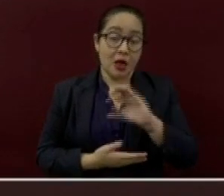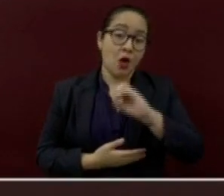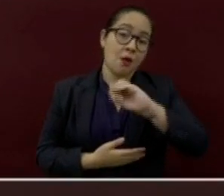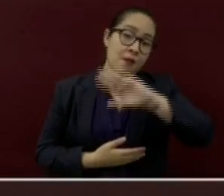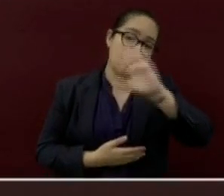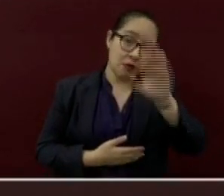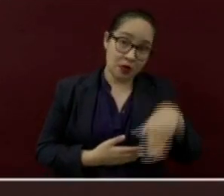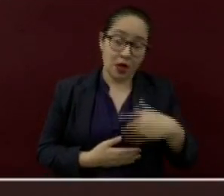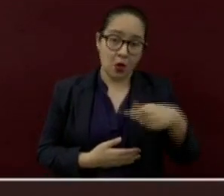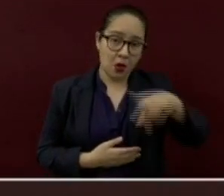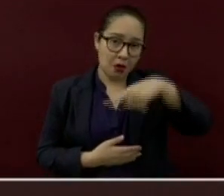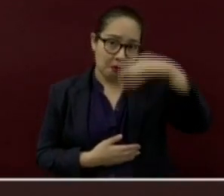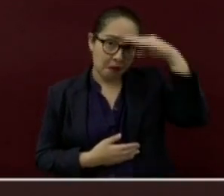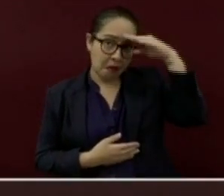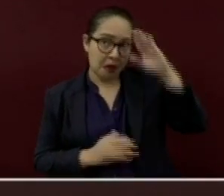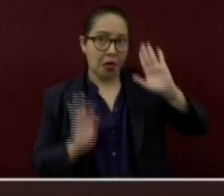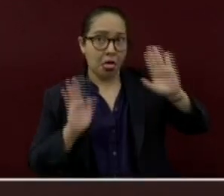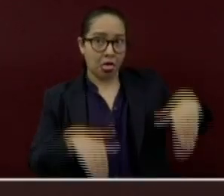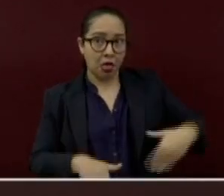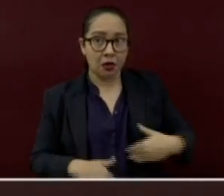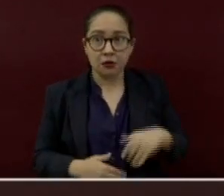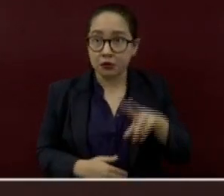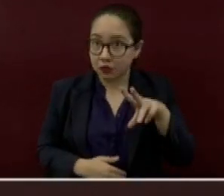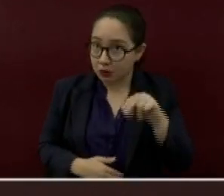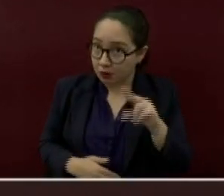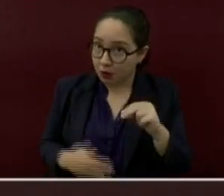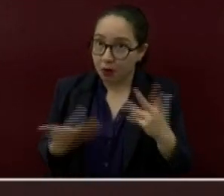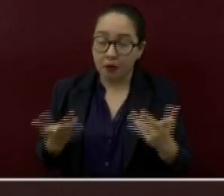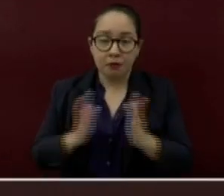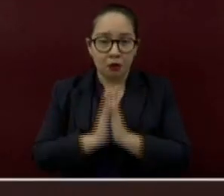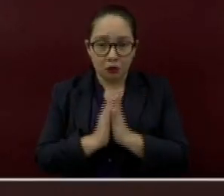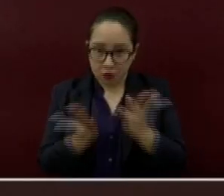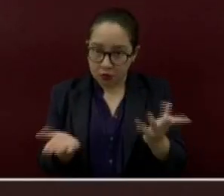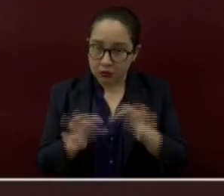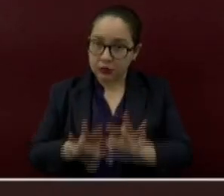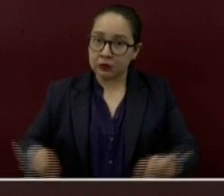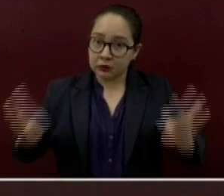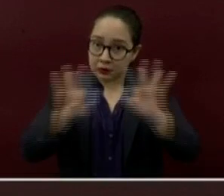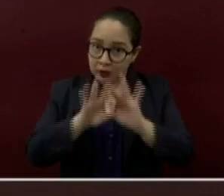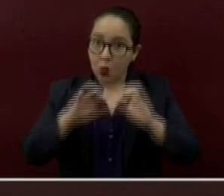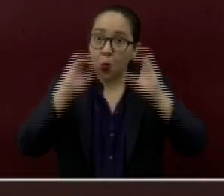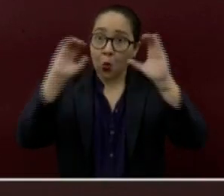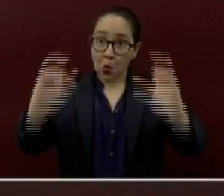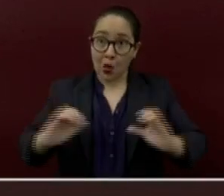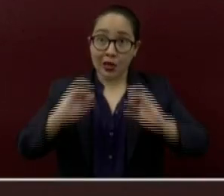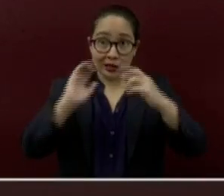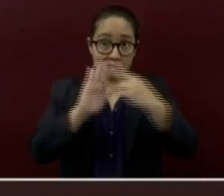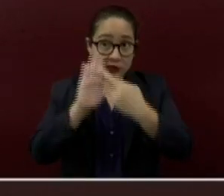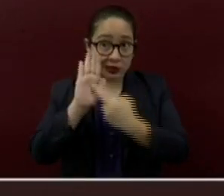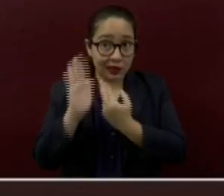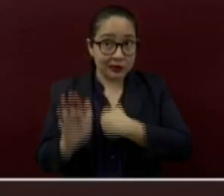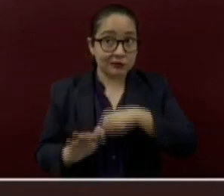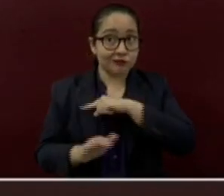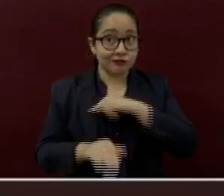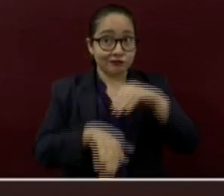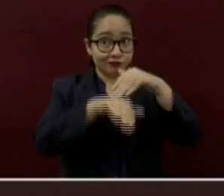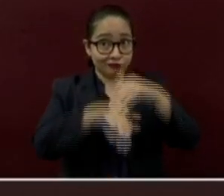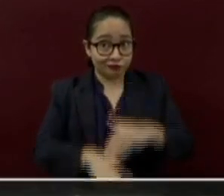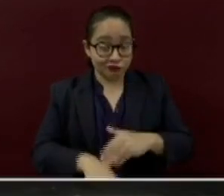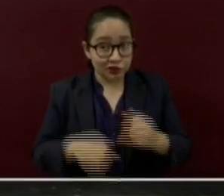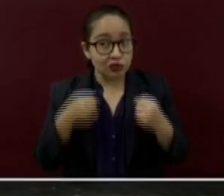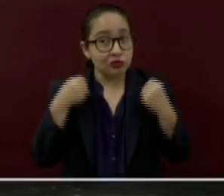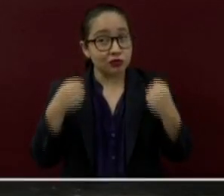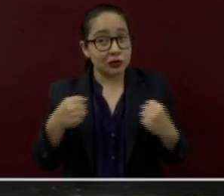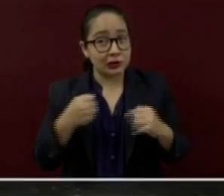no nos expongamos coronavirus es necesario no sólo continuar sino también reforzar las medidas de